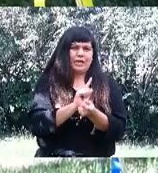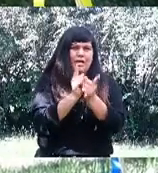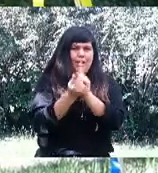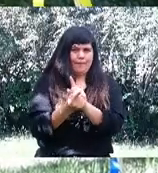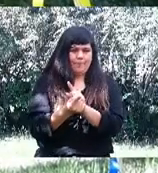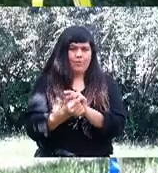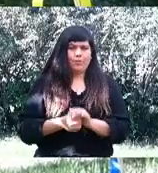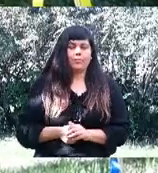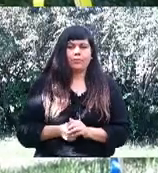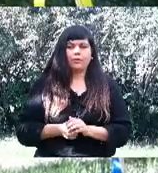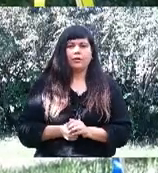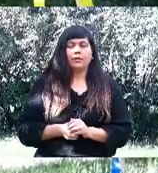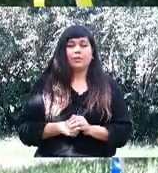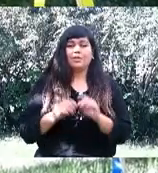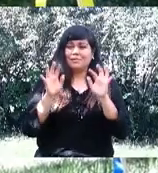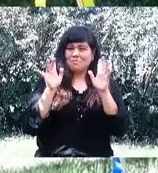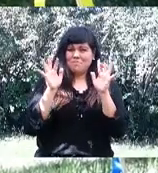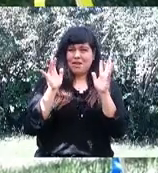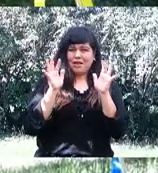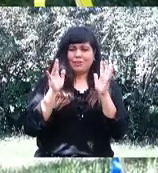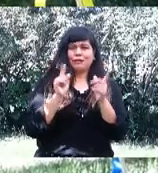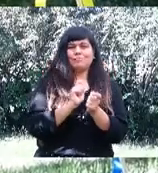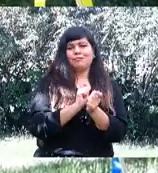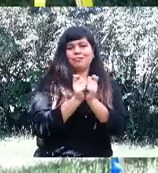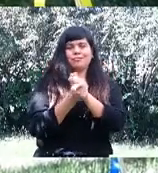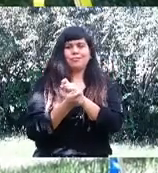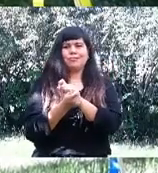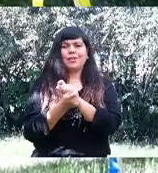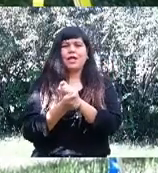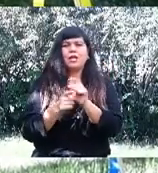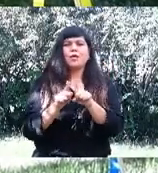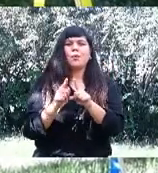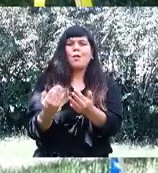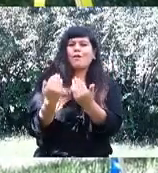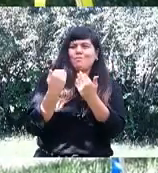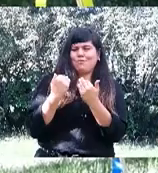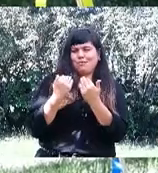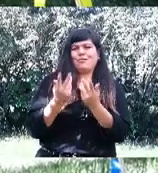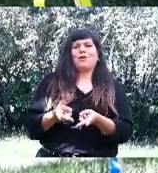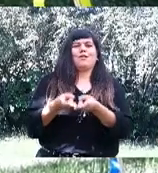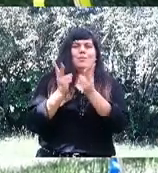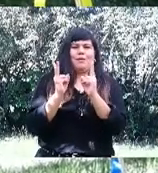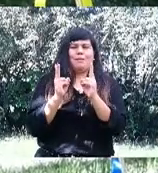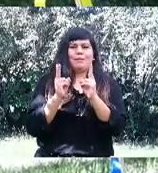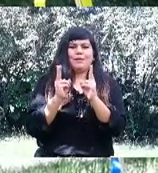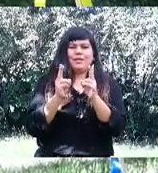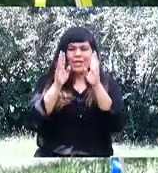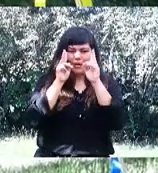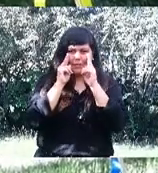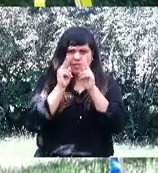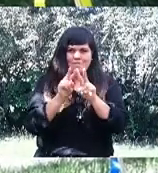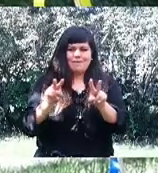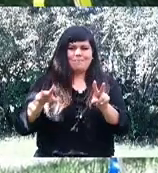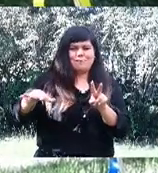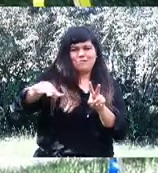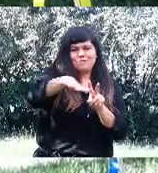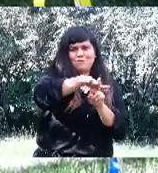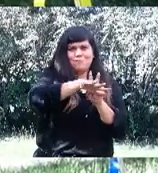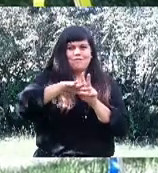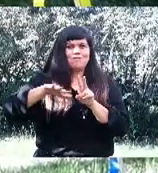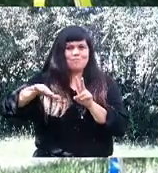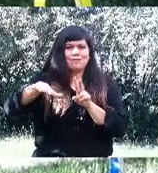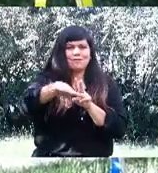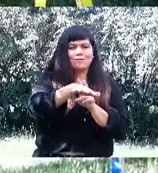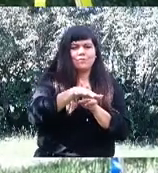cambio y eh las manos en el fondo se transforman en un contenedor que nos permite abarcar o eh mirar muchas cosas